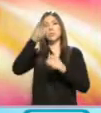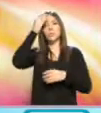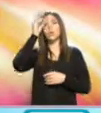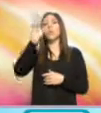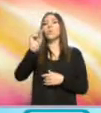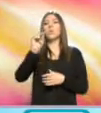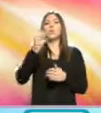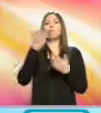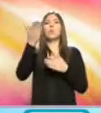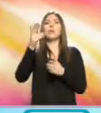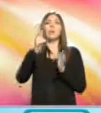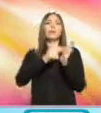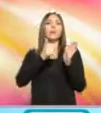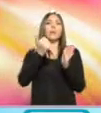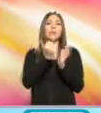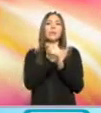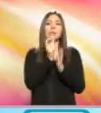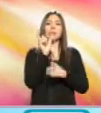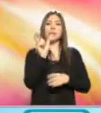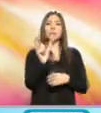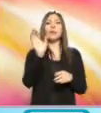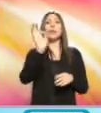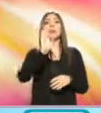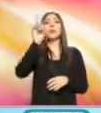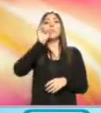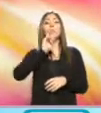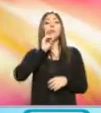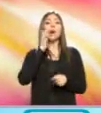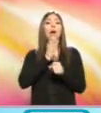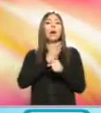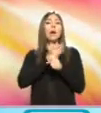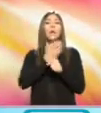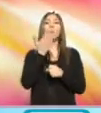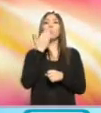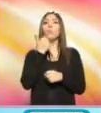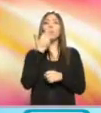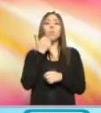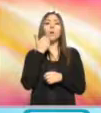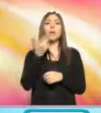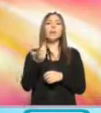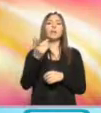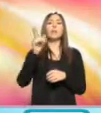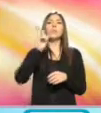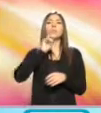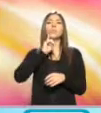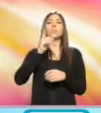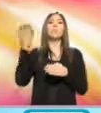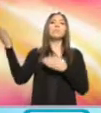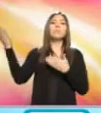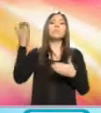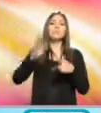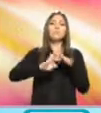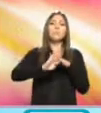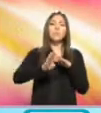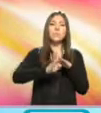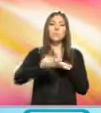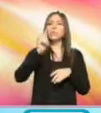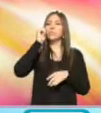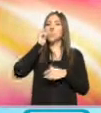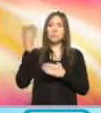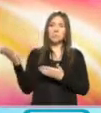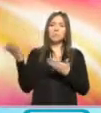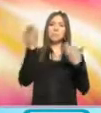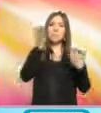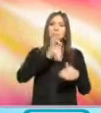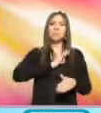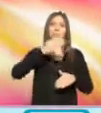una identificación, así que si hay mujeres escuchándonos que no tienen una calidad migratoria documentada, no se preocupen, las recibimos en